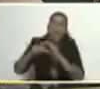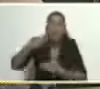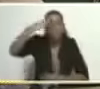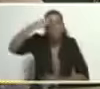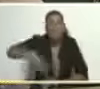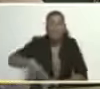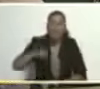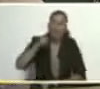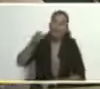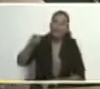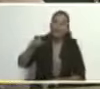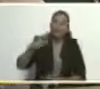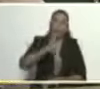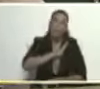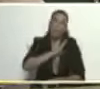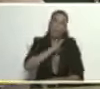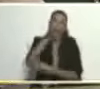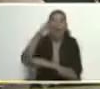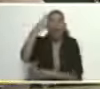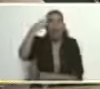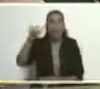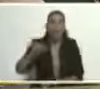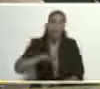militares de sus países a Haití.